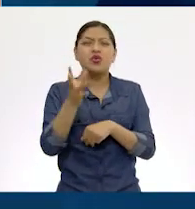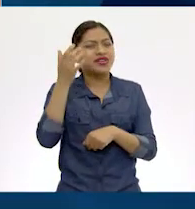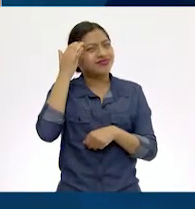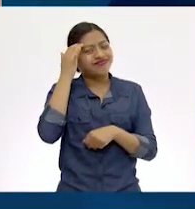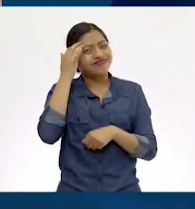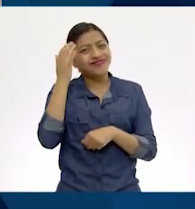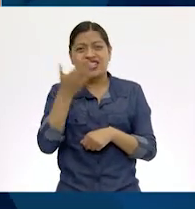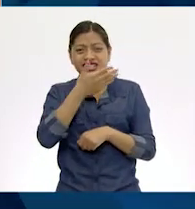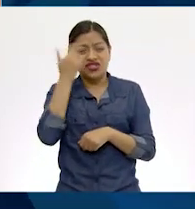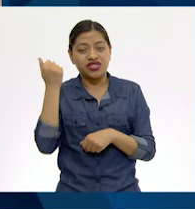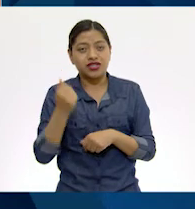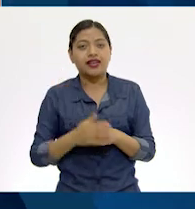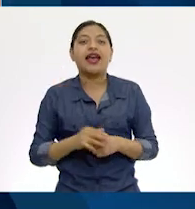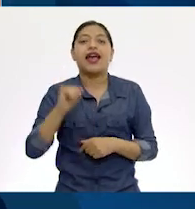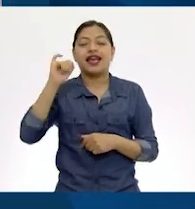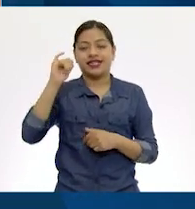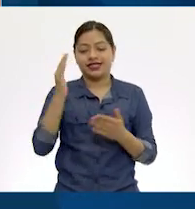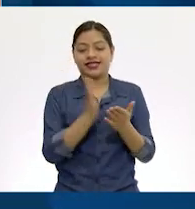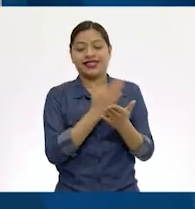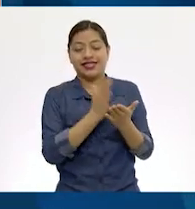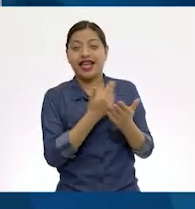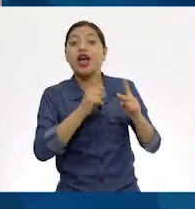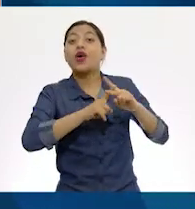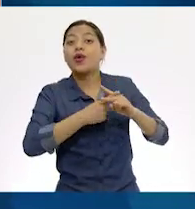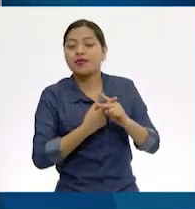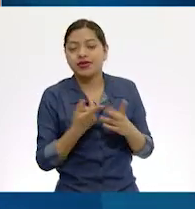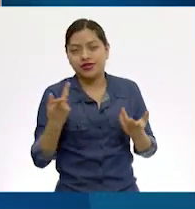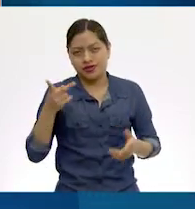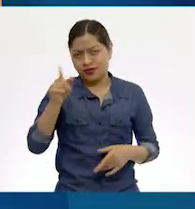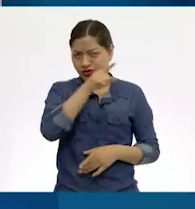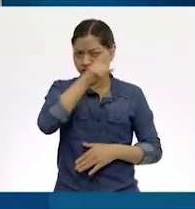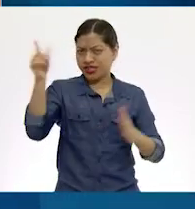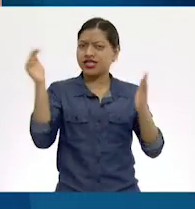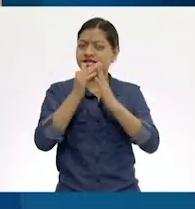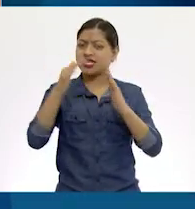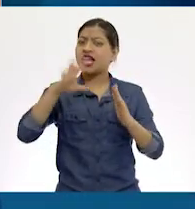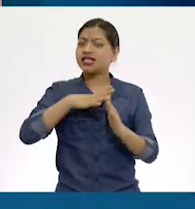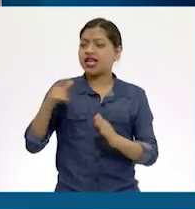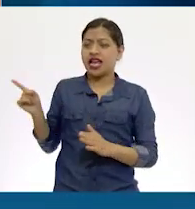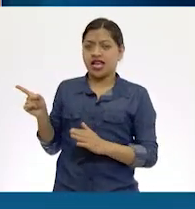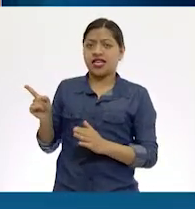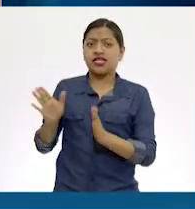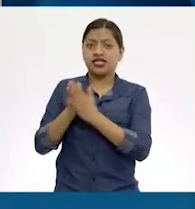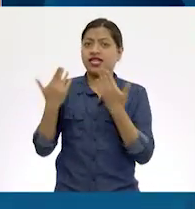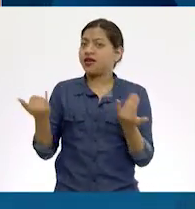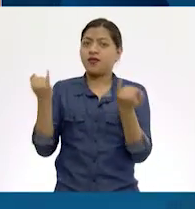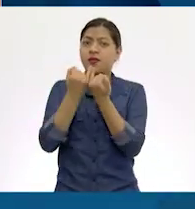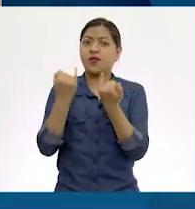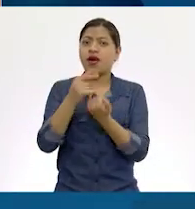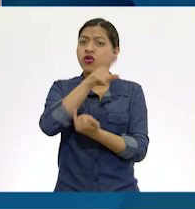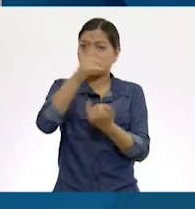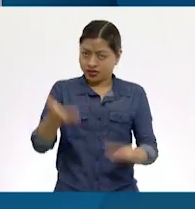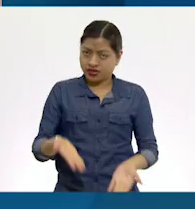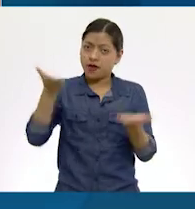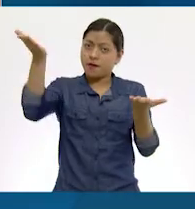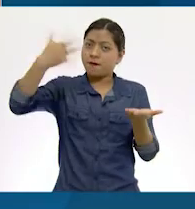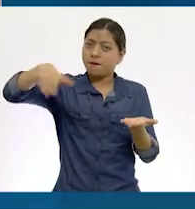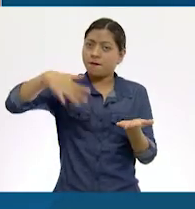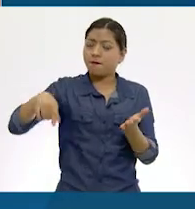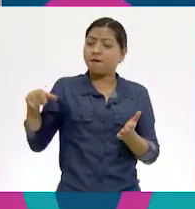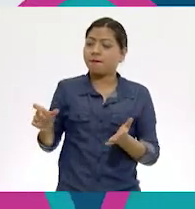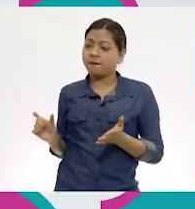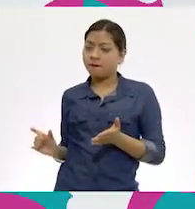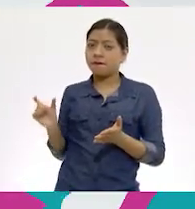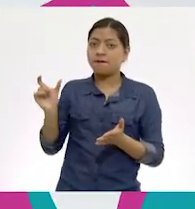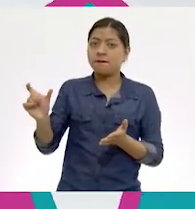bien, pero sí está al principio. Muy bien, no te preocupes. En casa quizá tengan este libro y puedan buscar en la dedicatoria la frase que mencionamos.